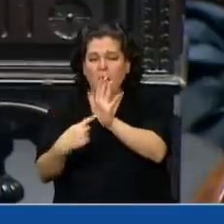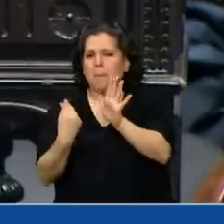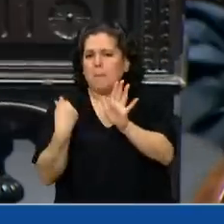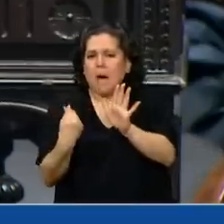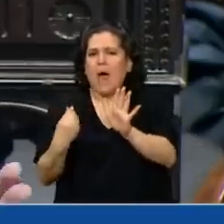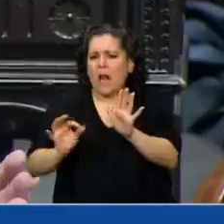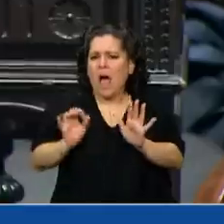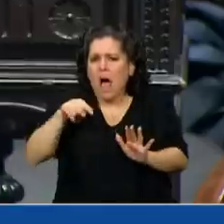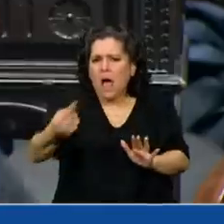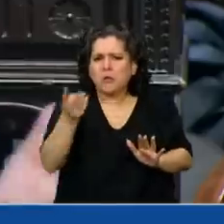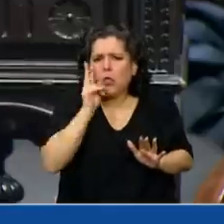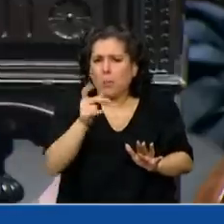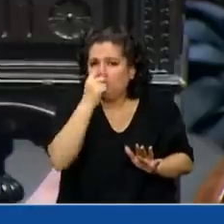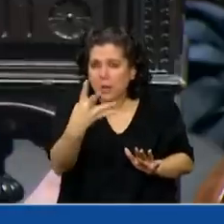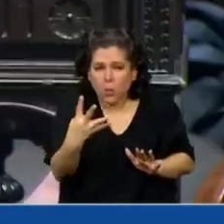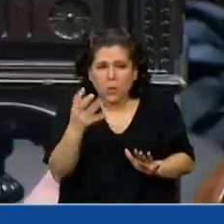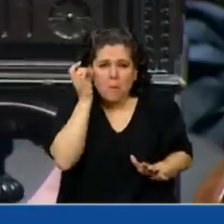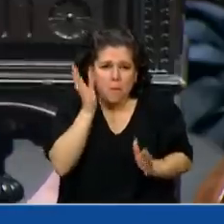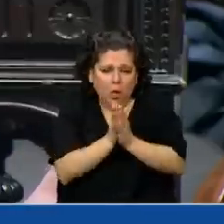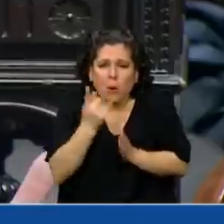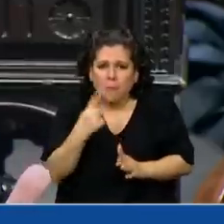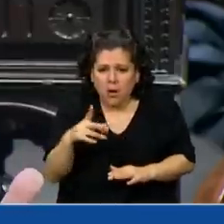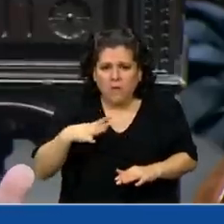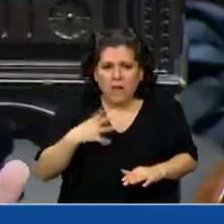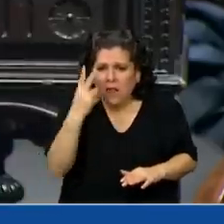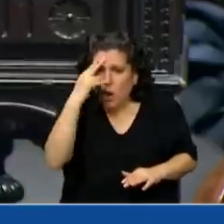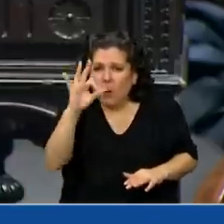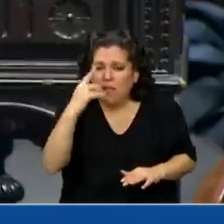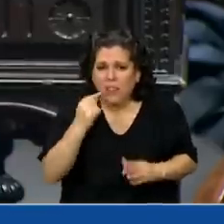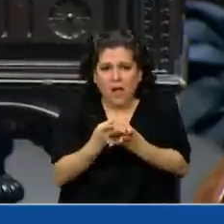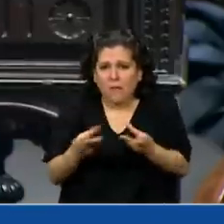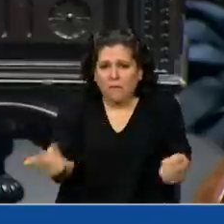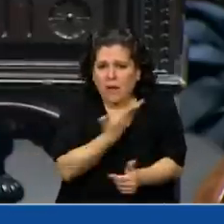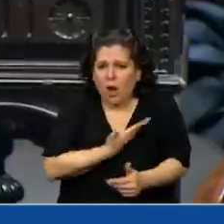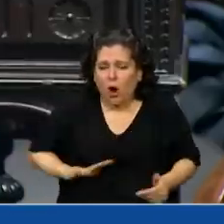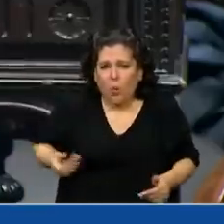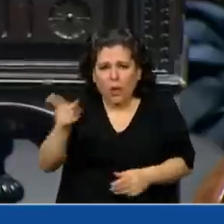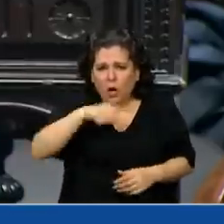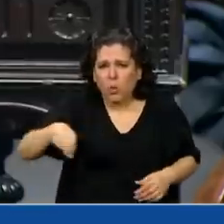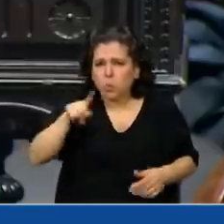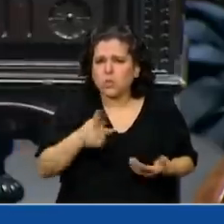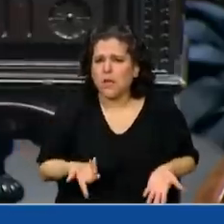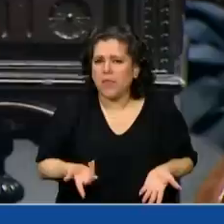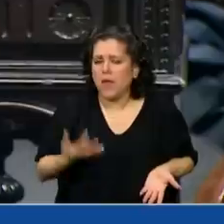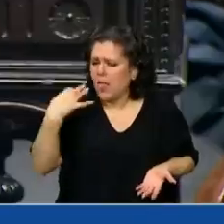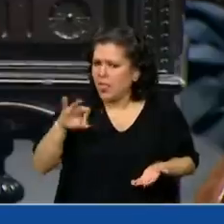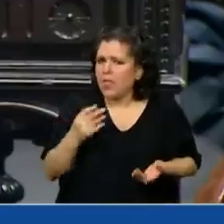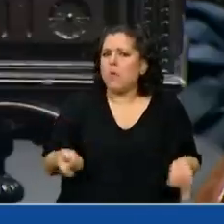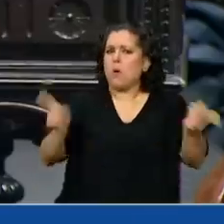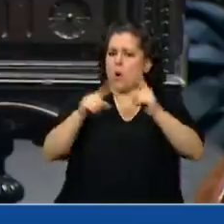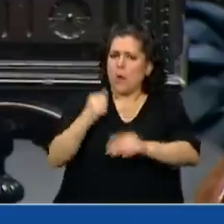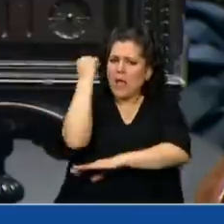rija en el 2024. Muchachos, le quedan 90 días para terminar el gobierno. Eso es lo que tienen que hacer. Estabilizar la